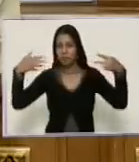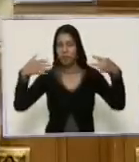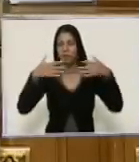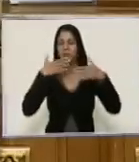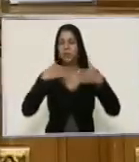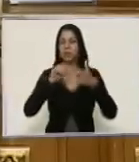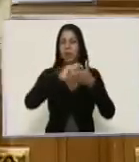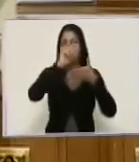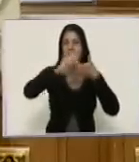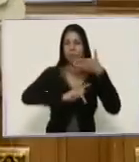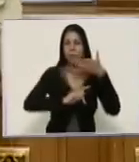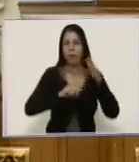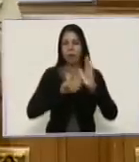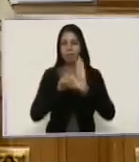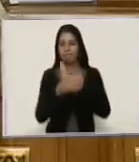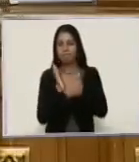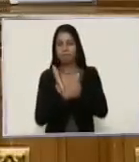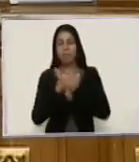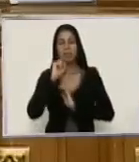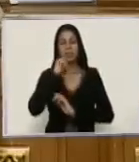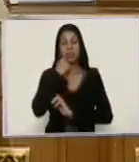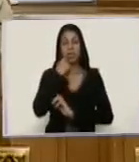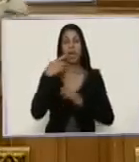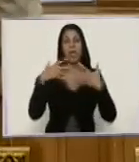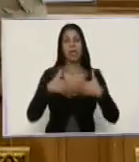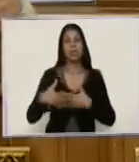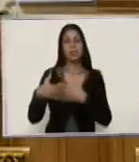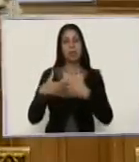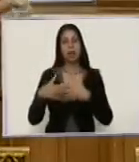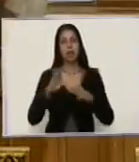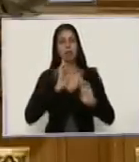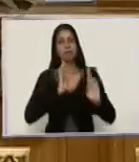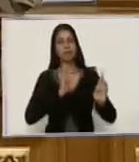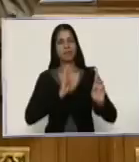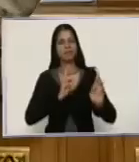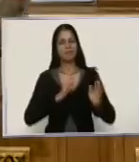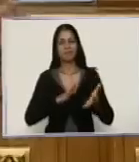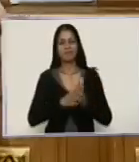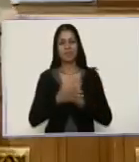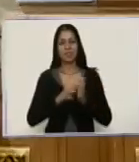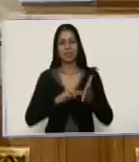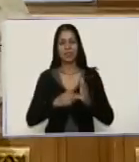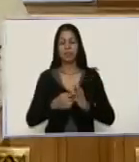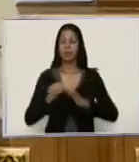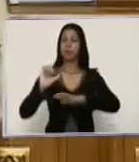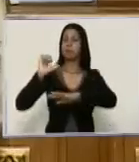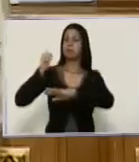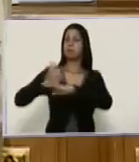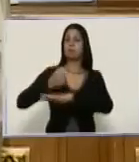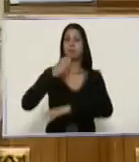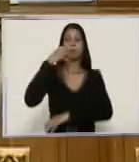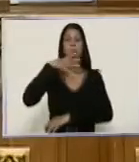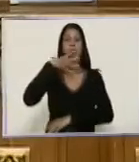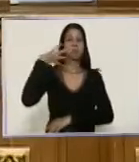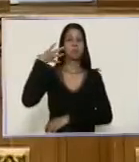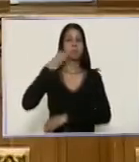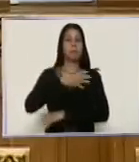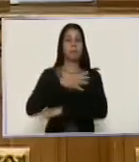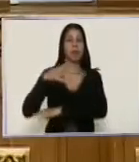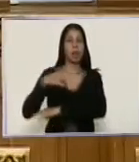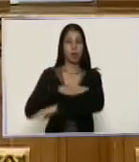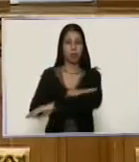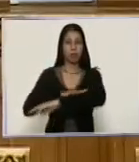Esa fue la respuesta que le da Estados Unidos, el trumpismo, que es la supremacía blanca, le da a la Corte Penal